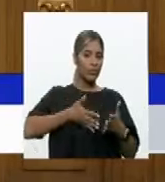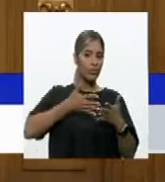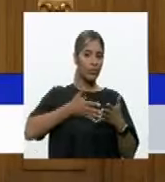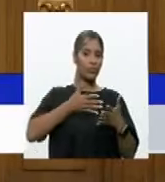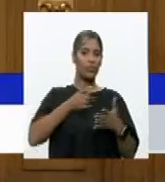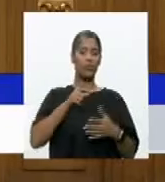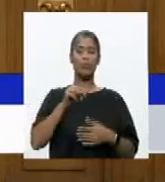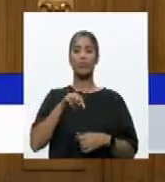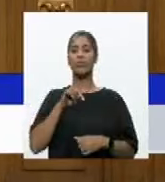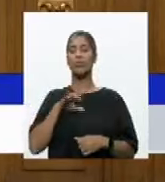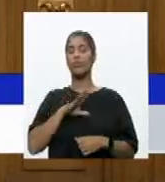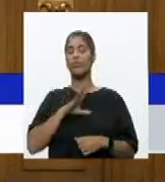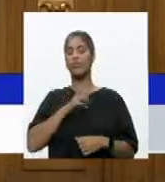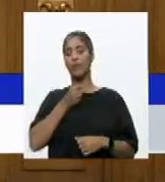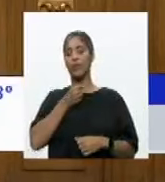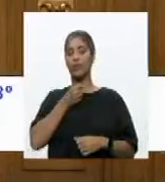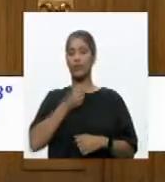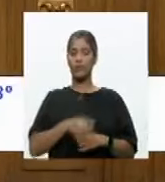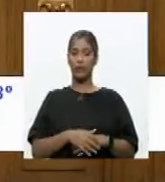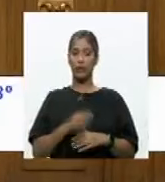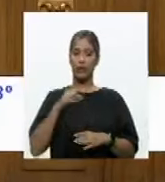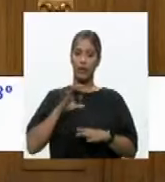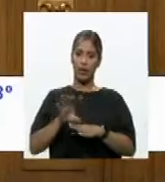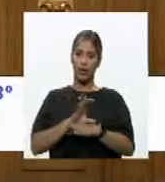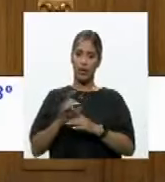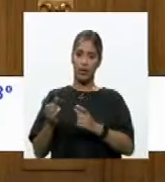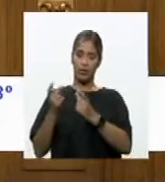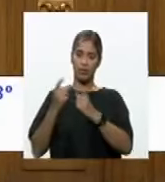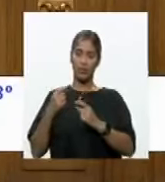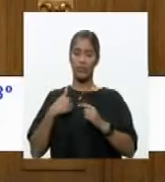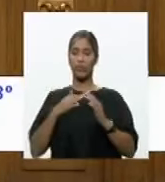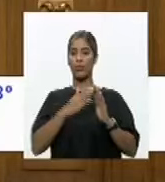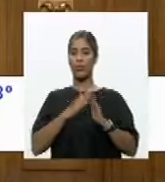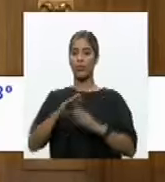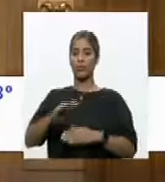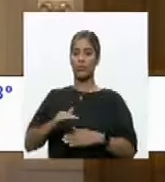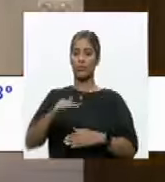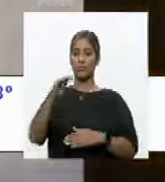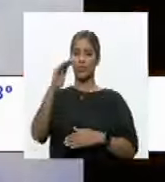Como él decía en una canción, la que me enseñó a ser comunista desde chico.